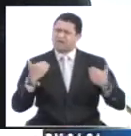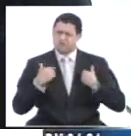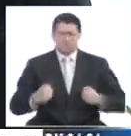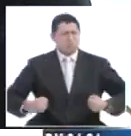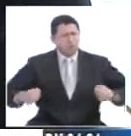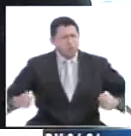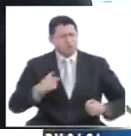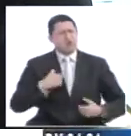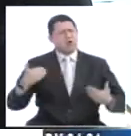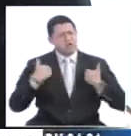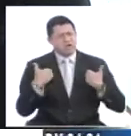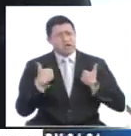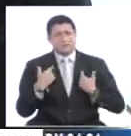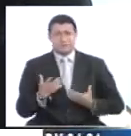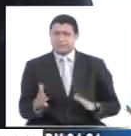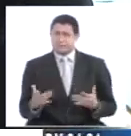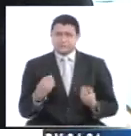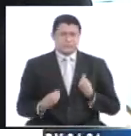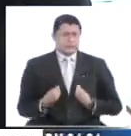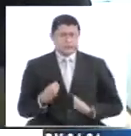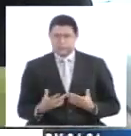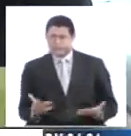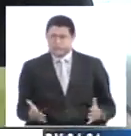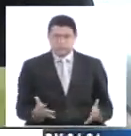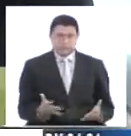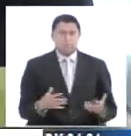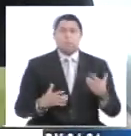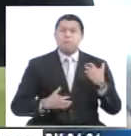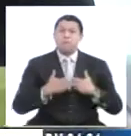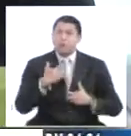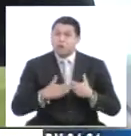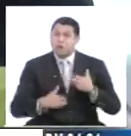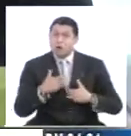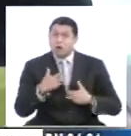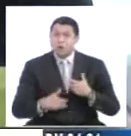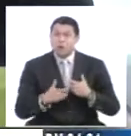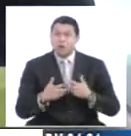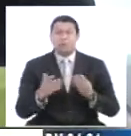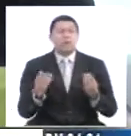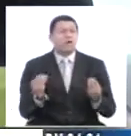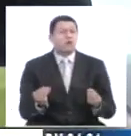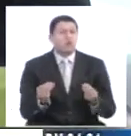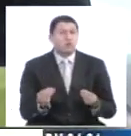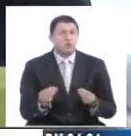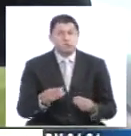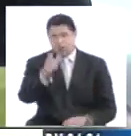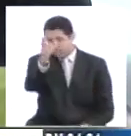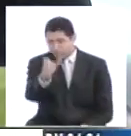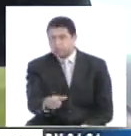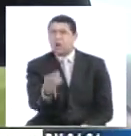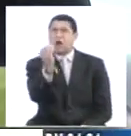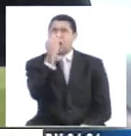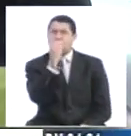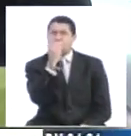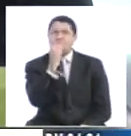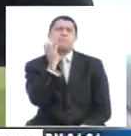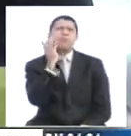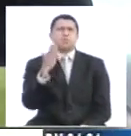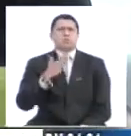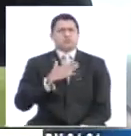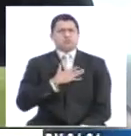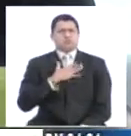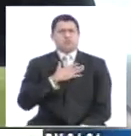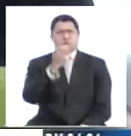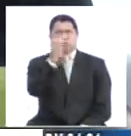la ansiedad no es simplemente sino un problema de la forma en que el individuo como cuando un individuo come y hace